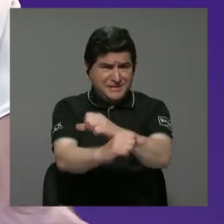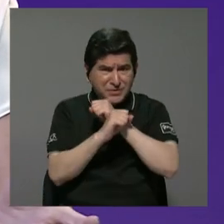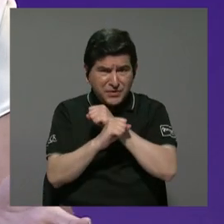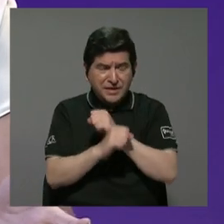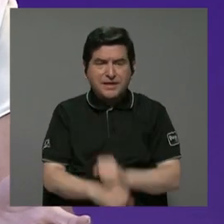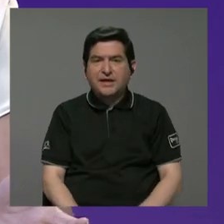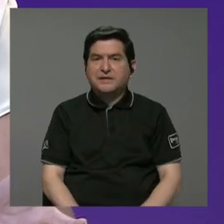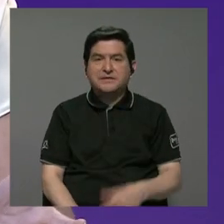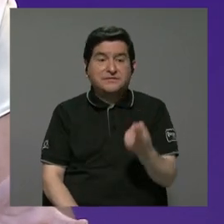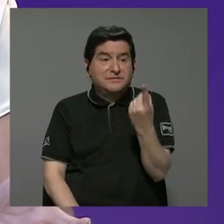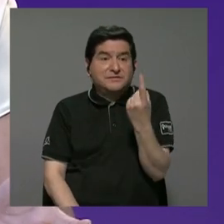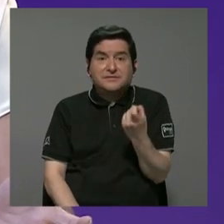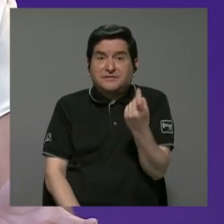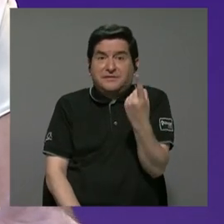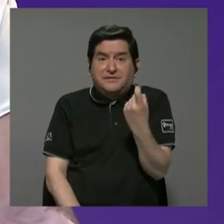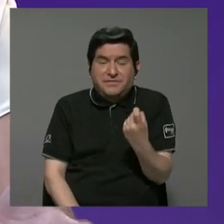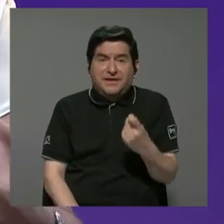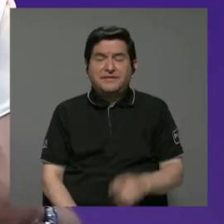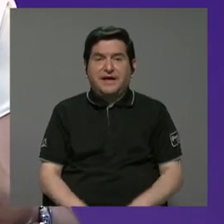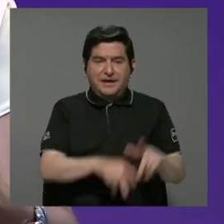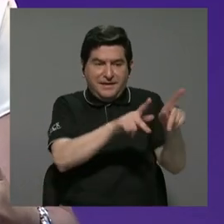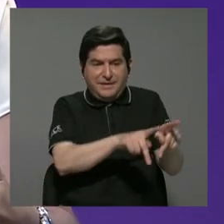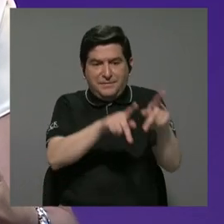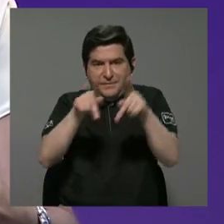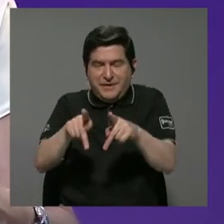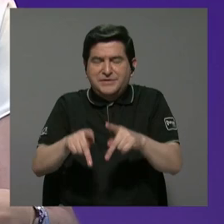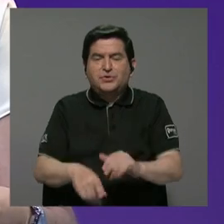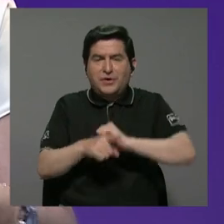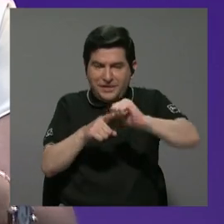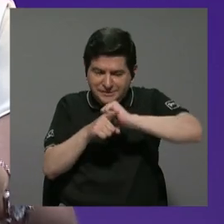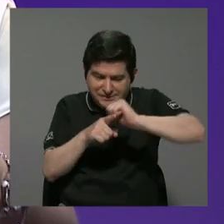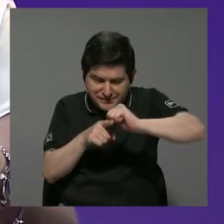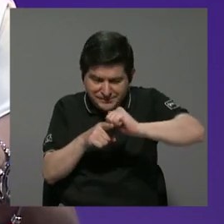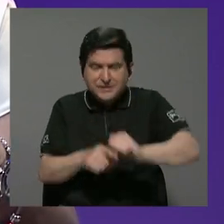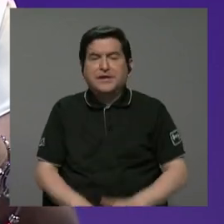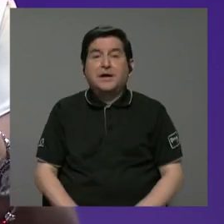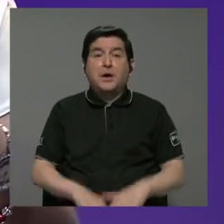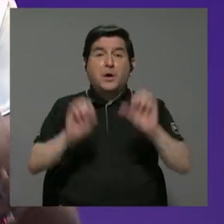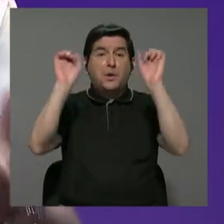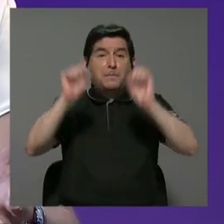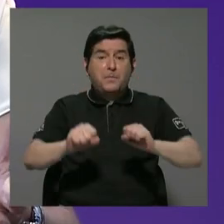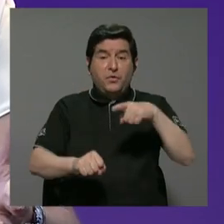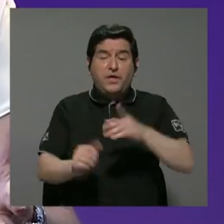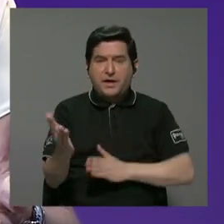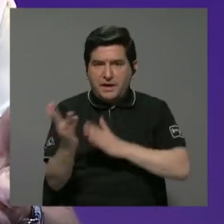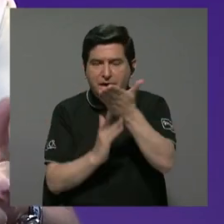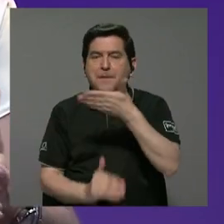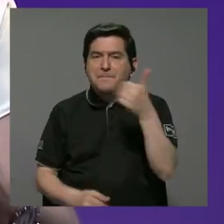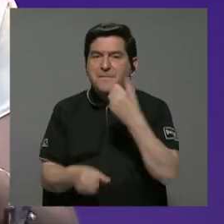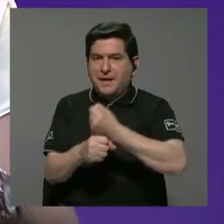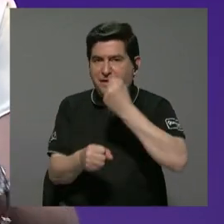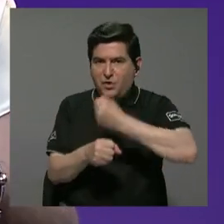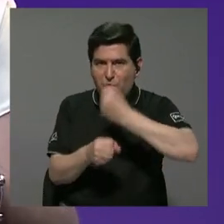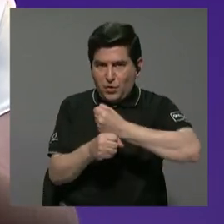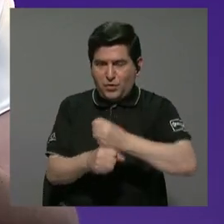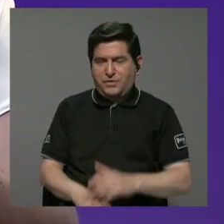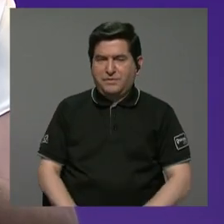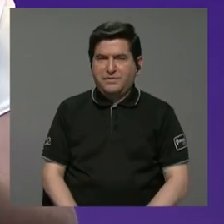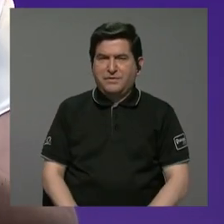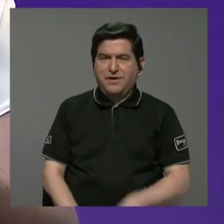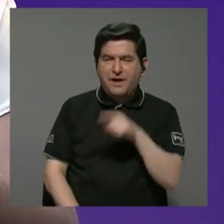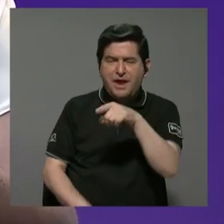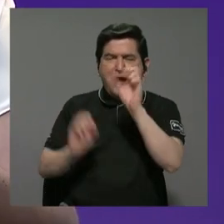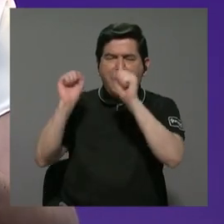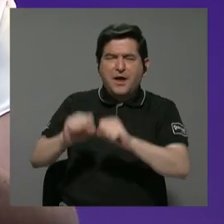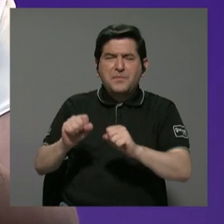si no tenemos a las personas más capacitadas para que puedan acceder a mejores empleos, ¿verdad? Y ahí